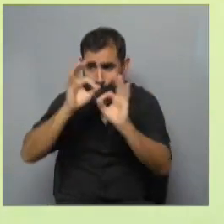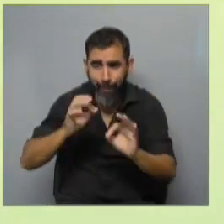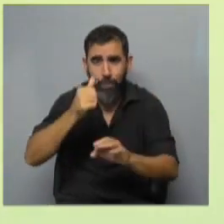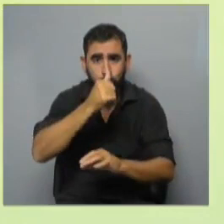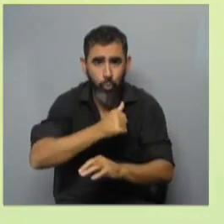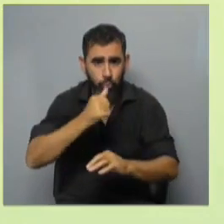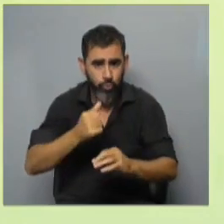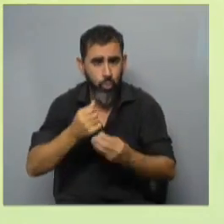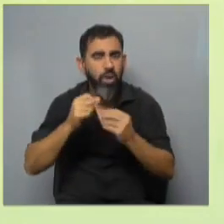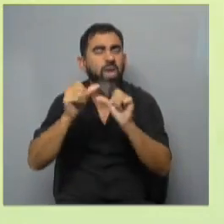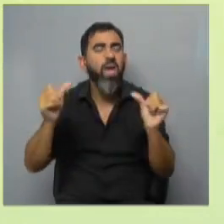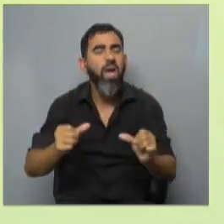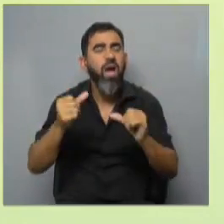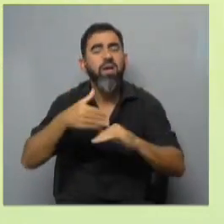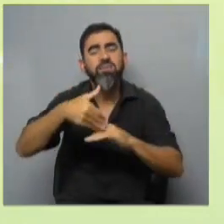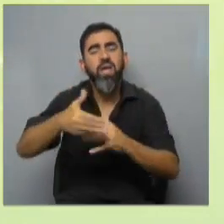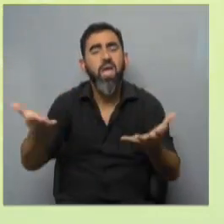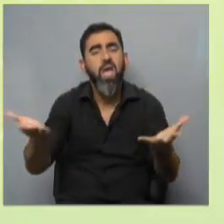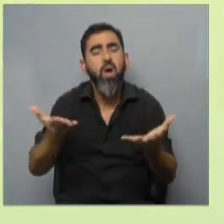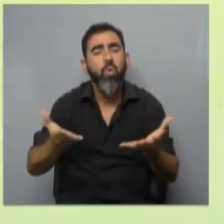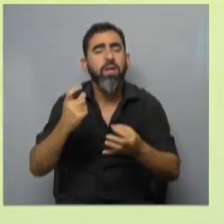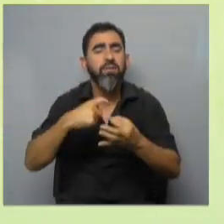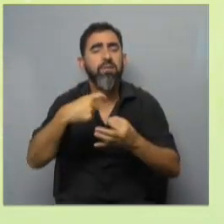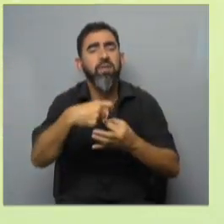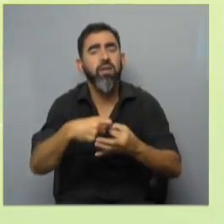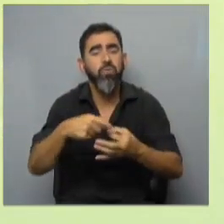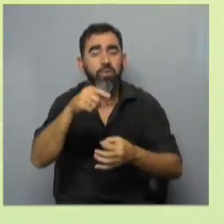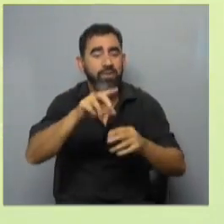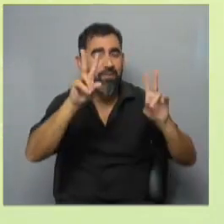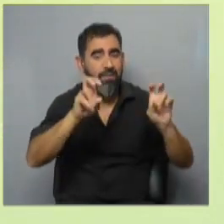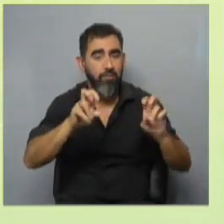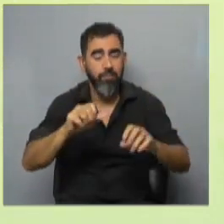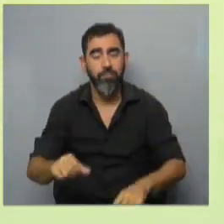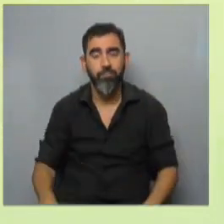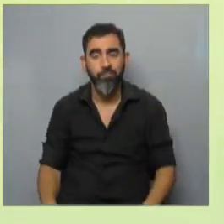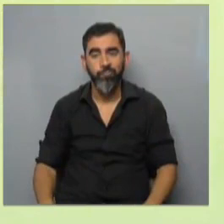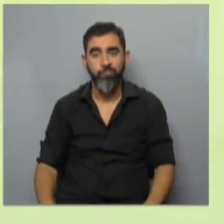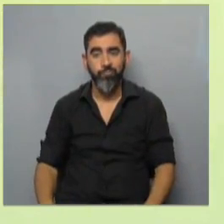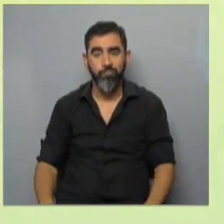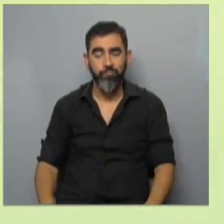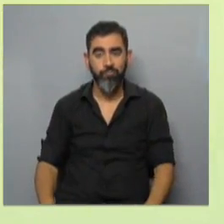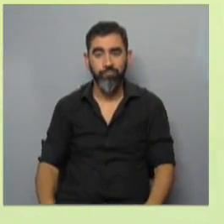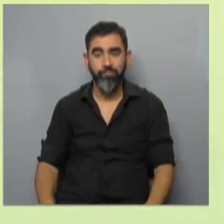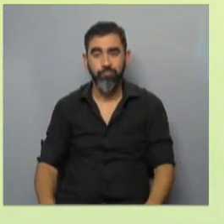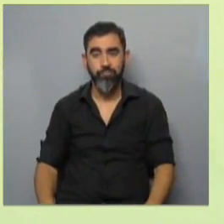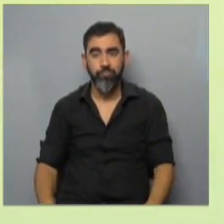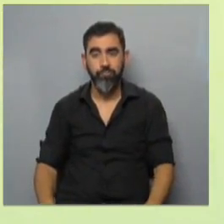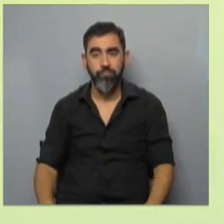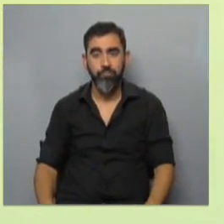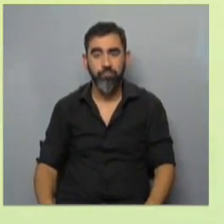qué medidas puede adoptar fuecys sobre este tema y futuras situaciones que se puedan generar de este tipo